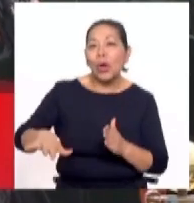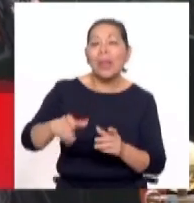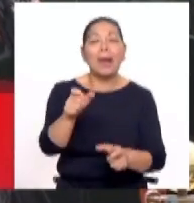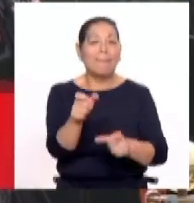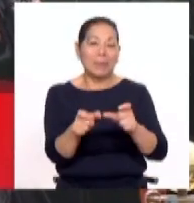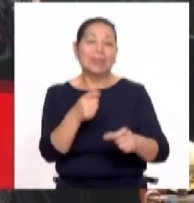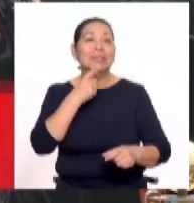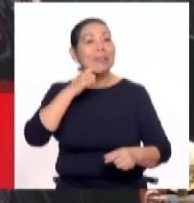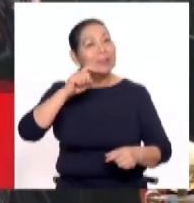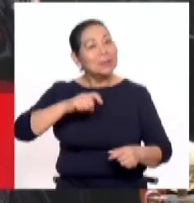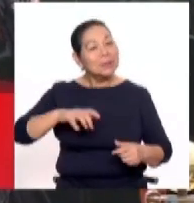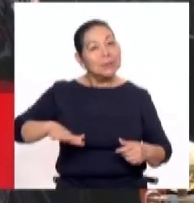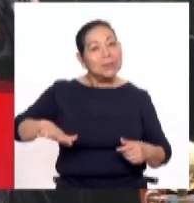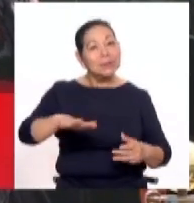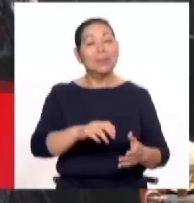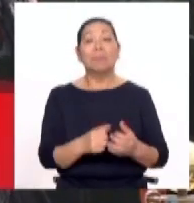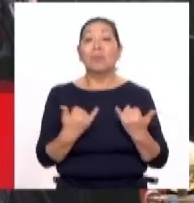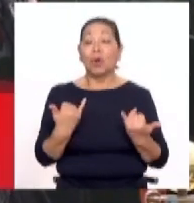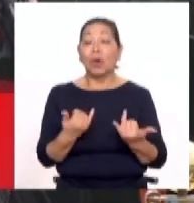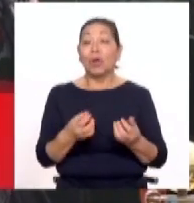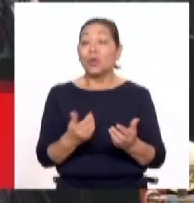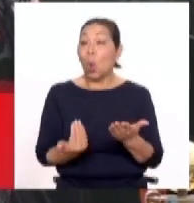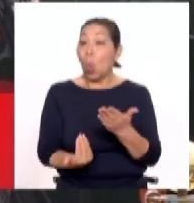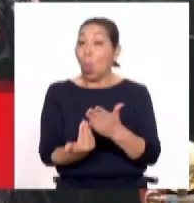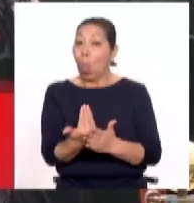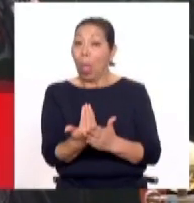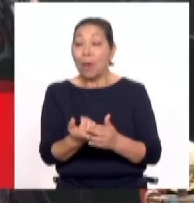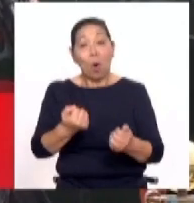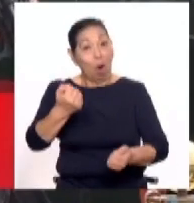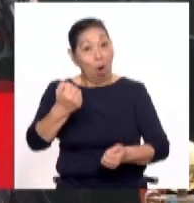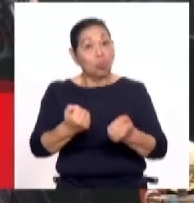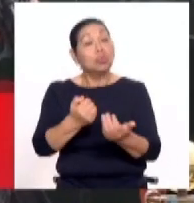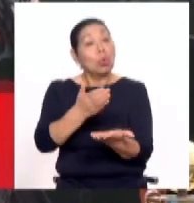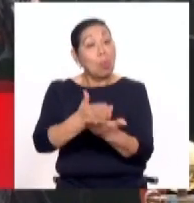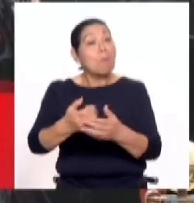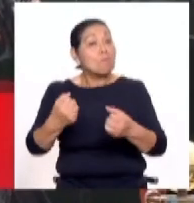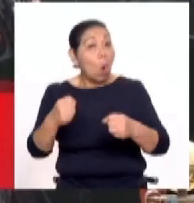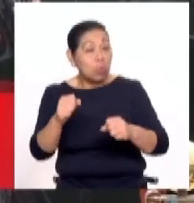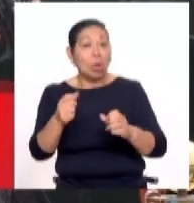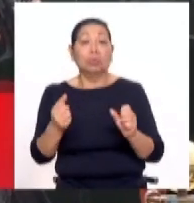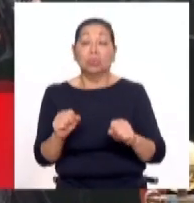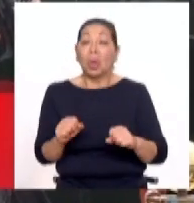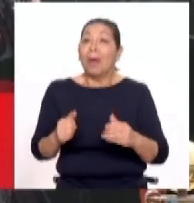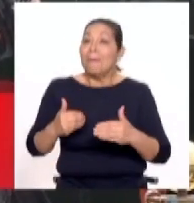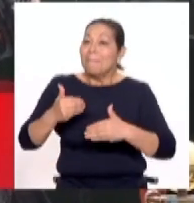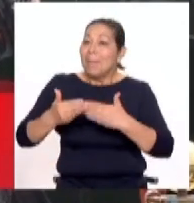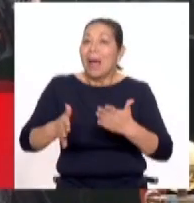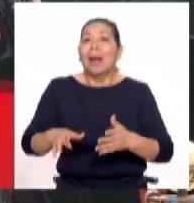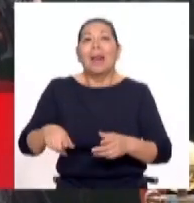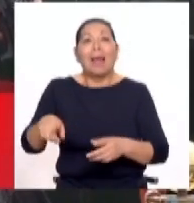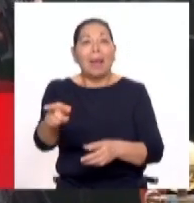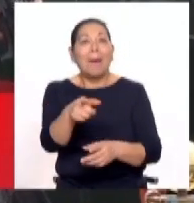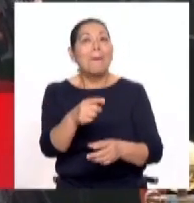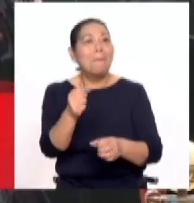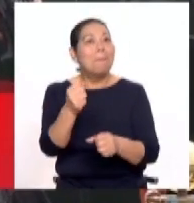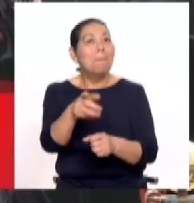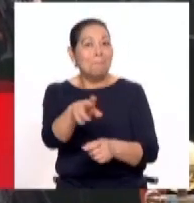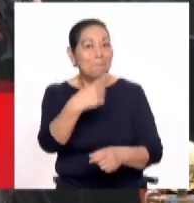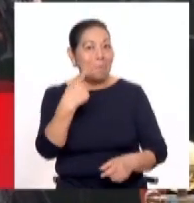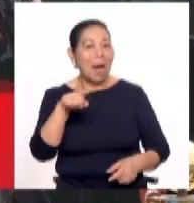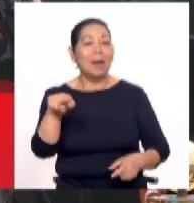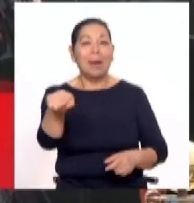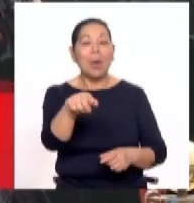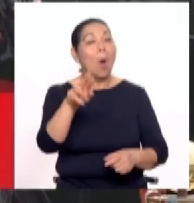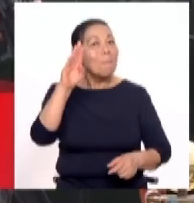ciudadanía. Con estos modernos vehículos vamos a potenciar la labor policial